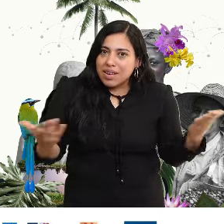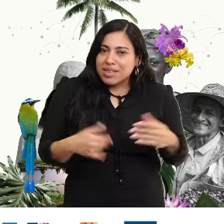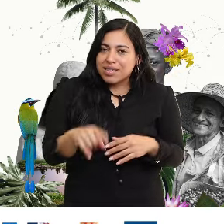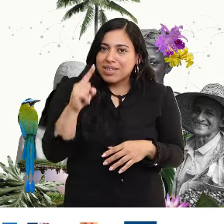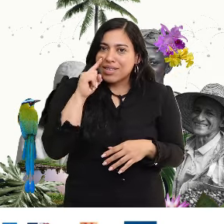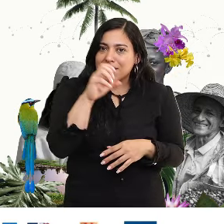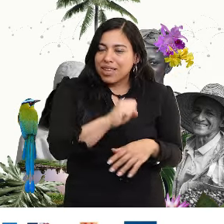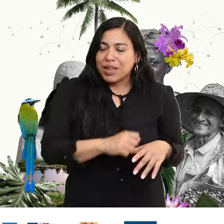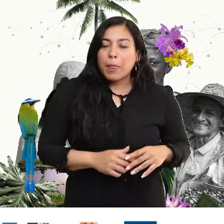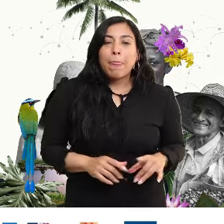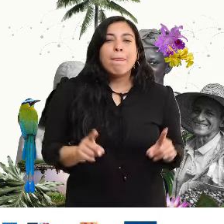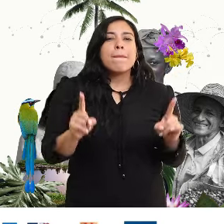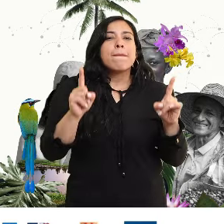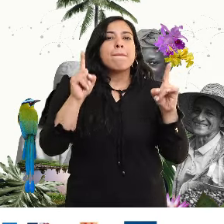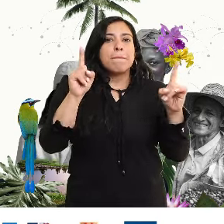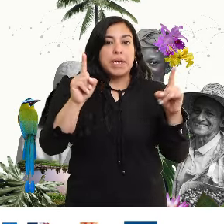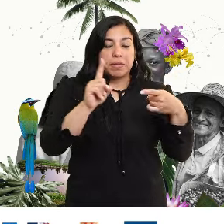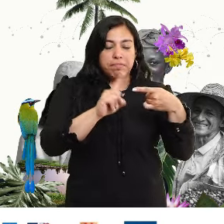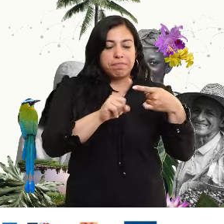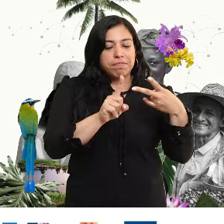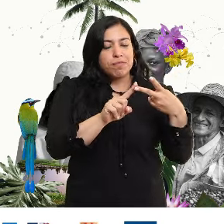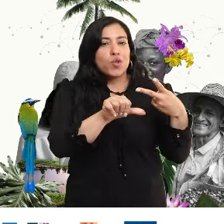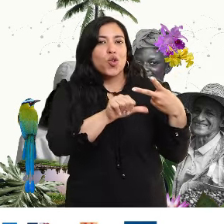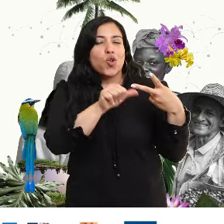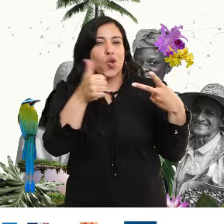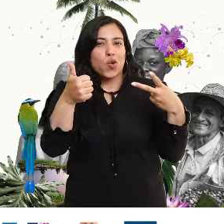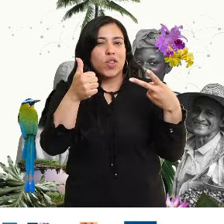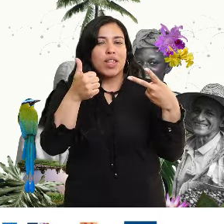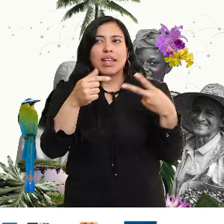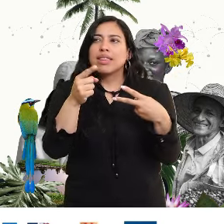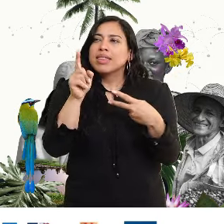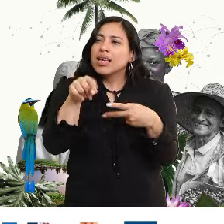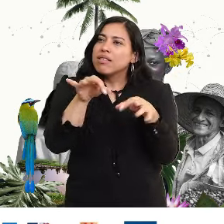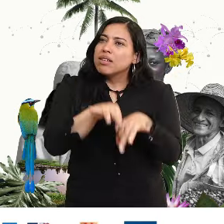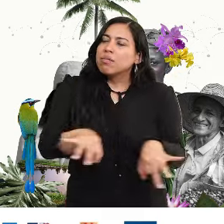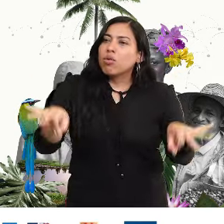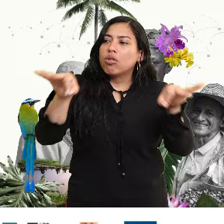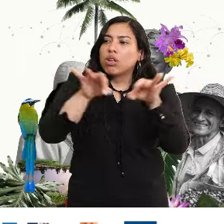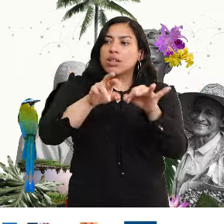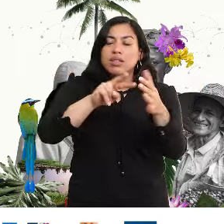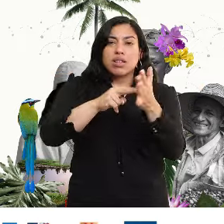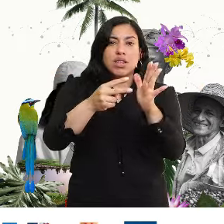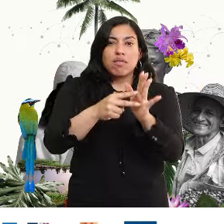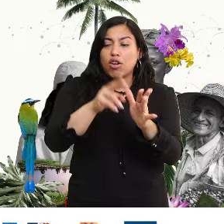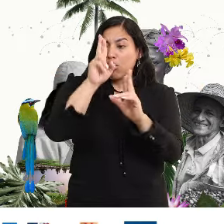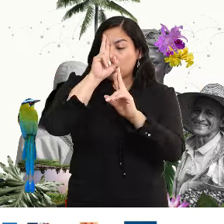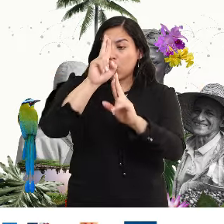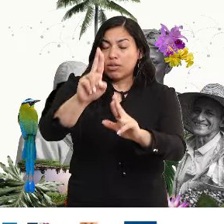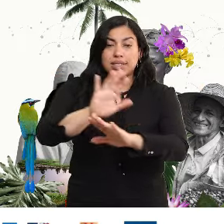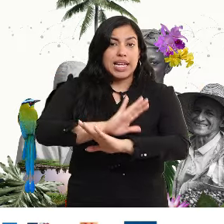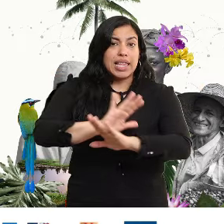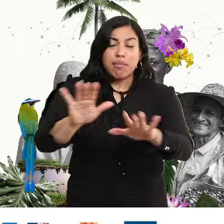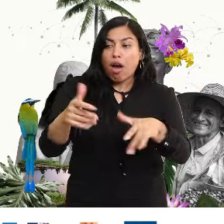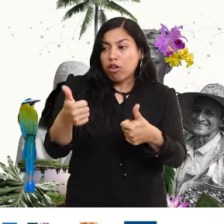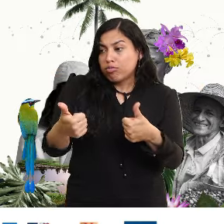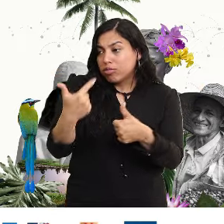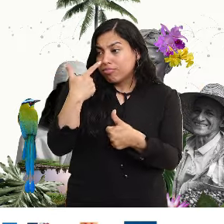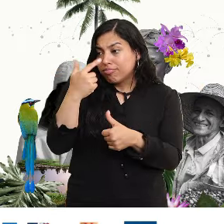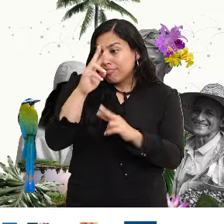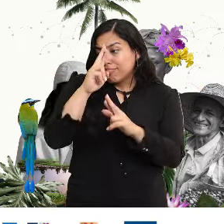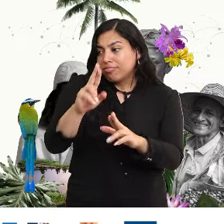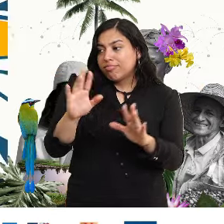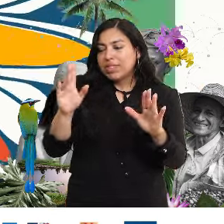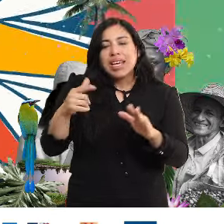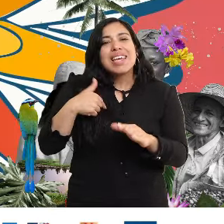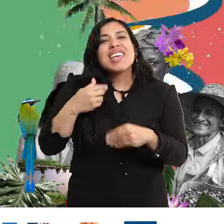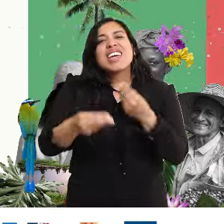punto. Pero por el otro lado es la importancia de no quedarnos en ese reconocimiento, sino de cómo